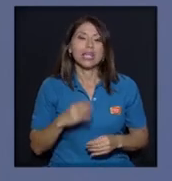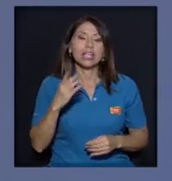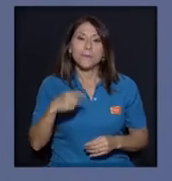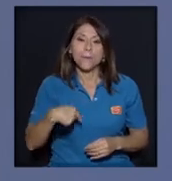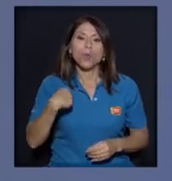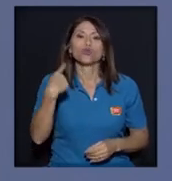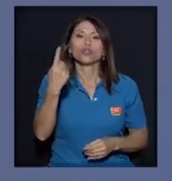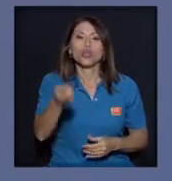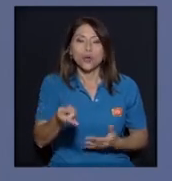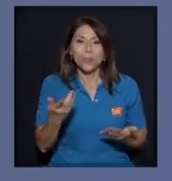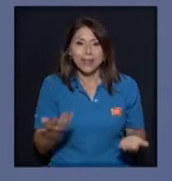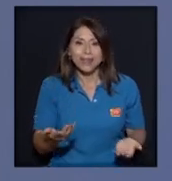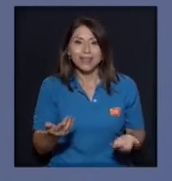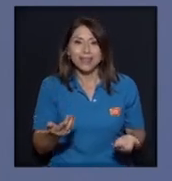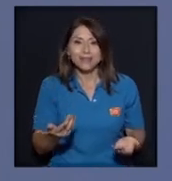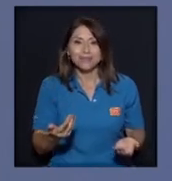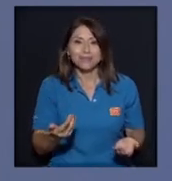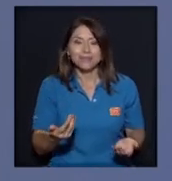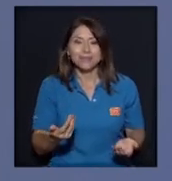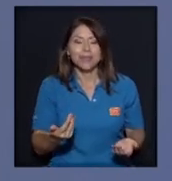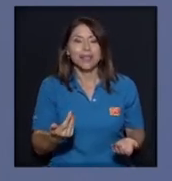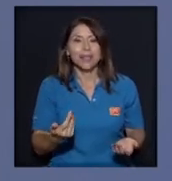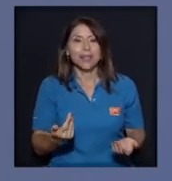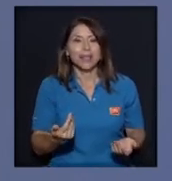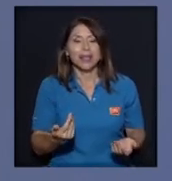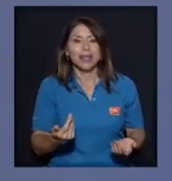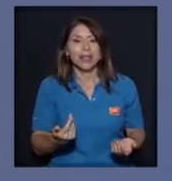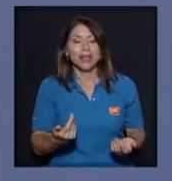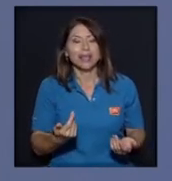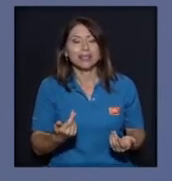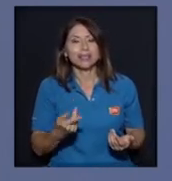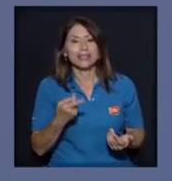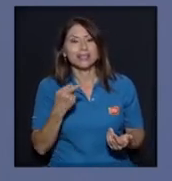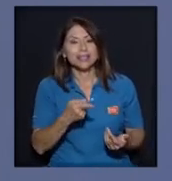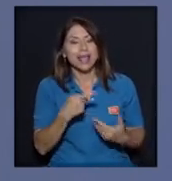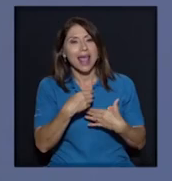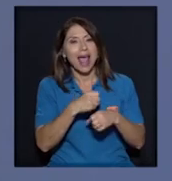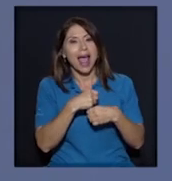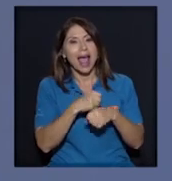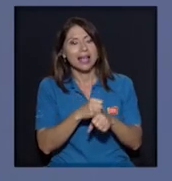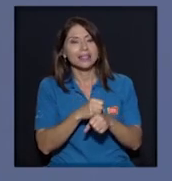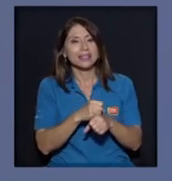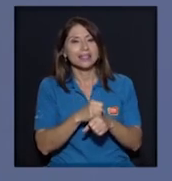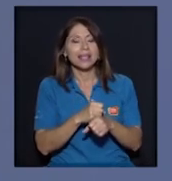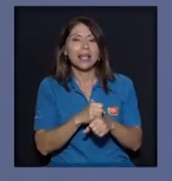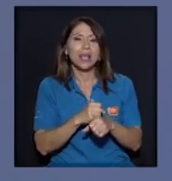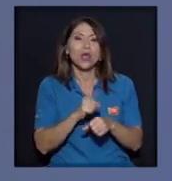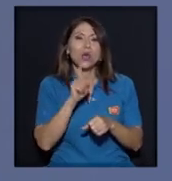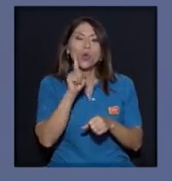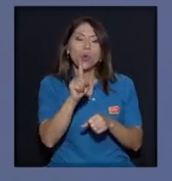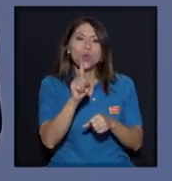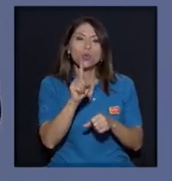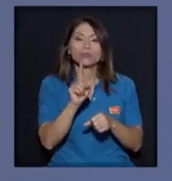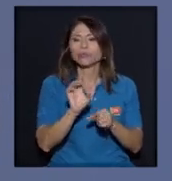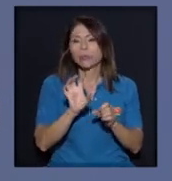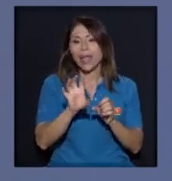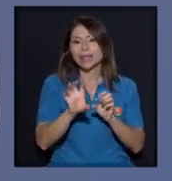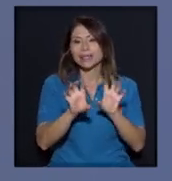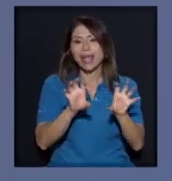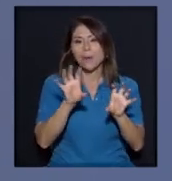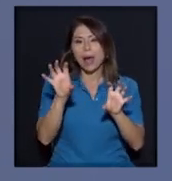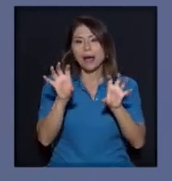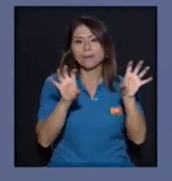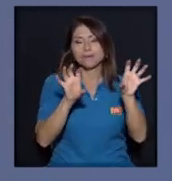Posteriormente, y este es el proceso, se hace un esquema que